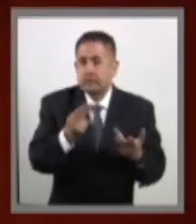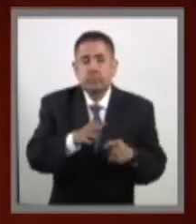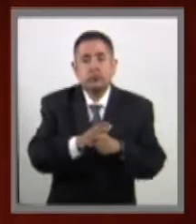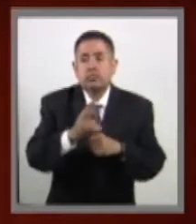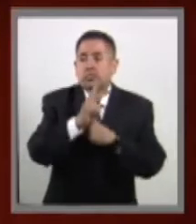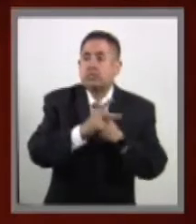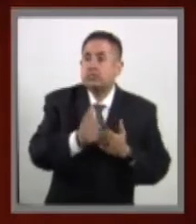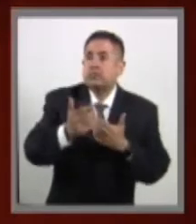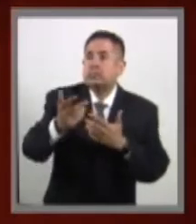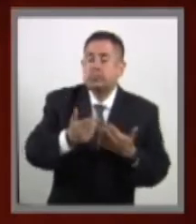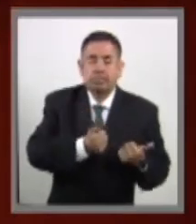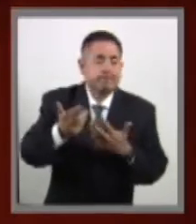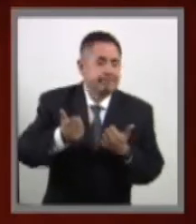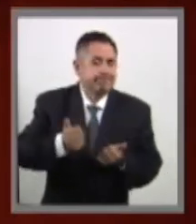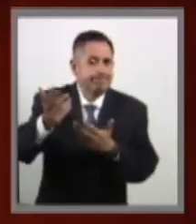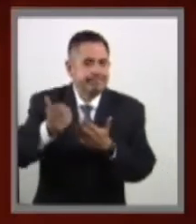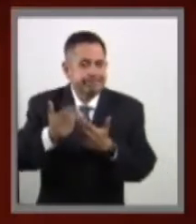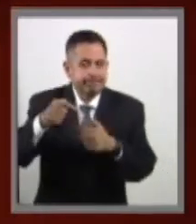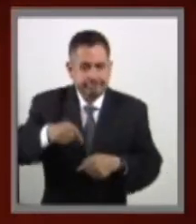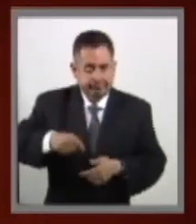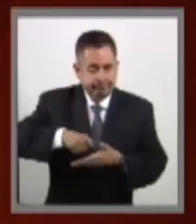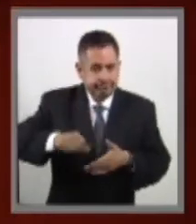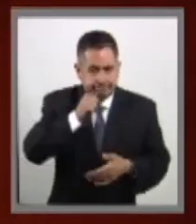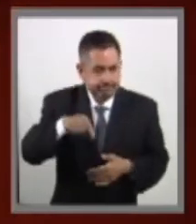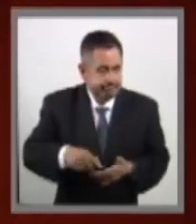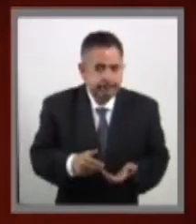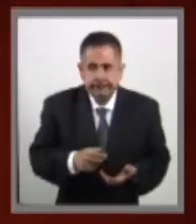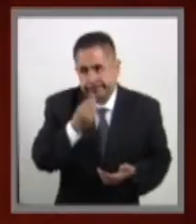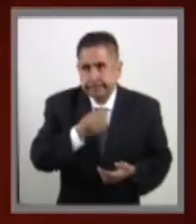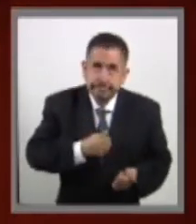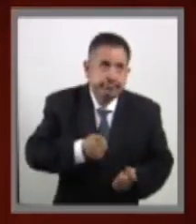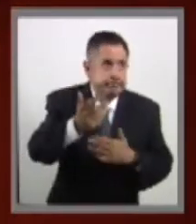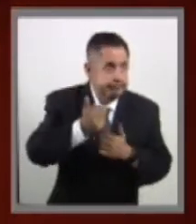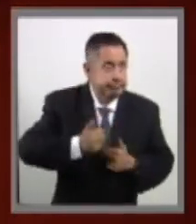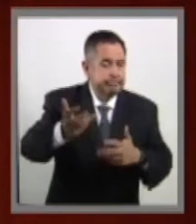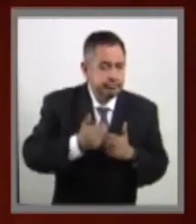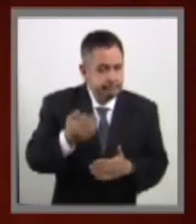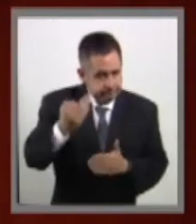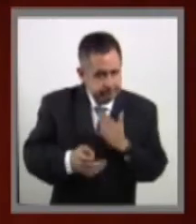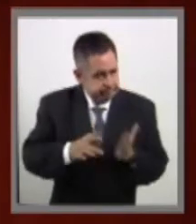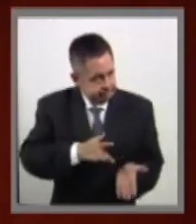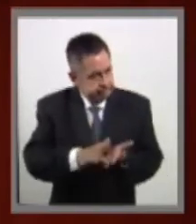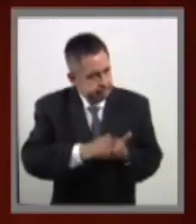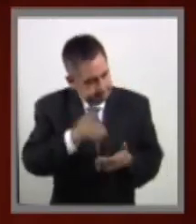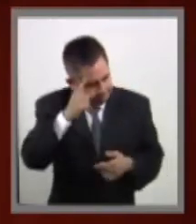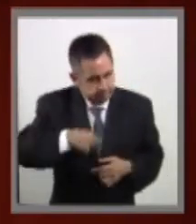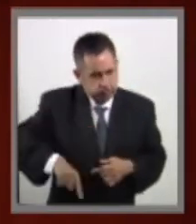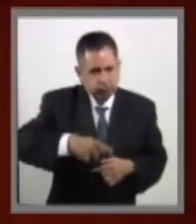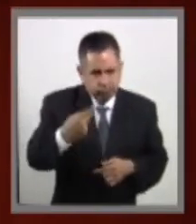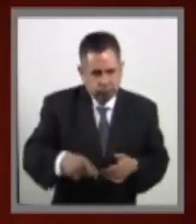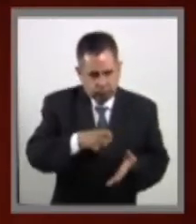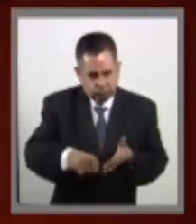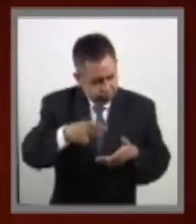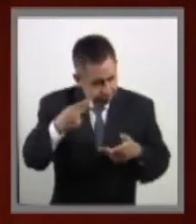país a las importaciones y por el débil desarrollo de acciones que impulsen el acceso y demanda a semillas